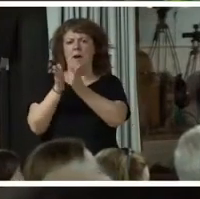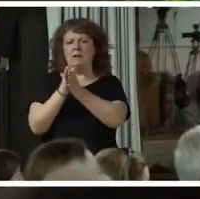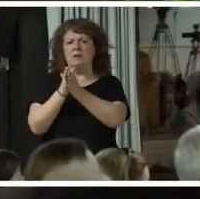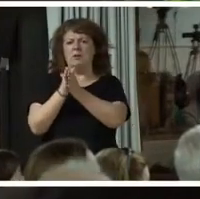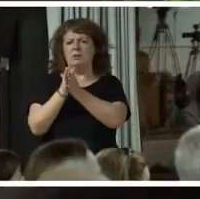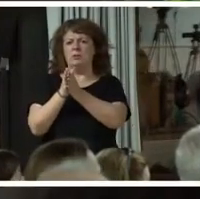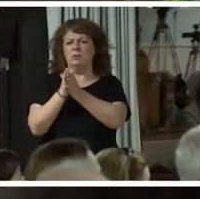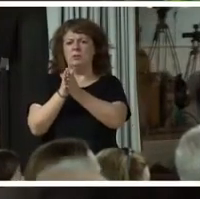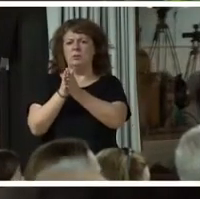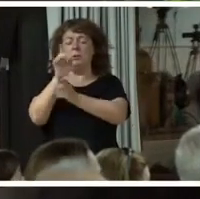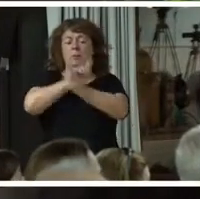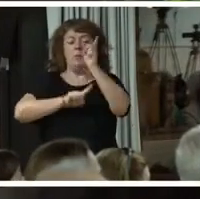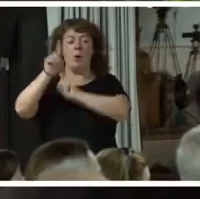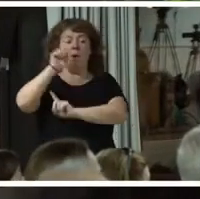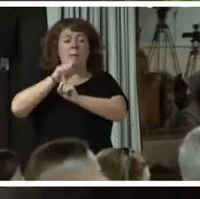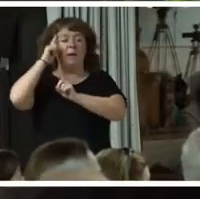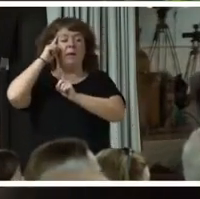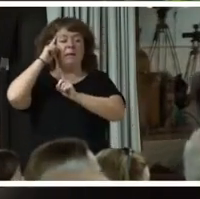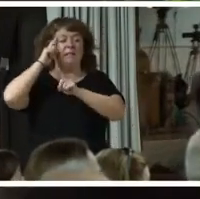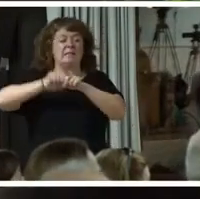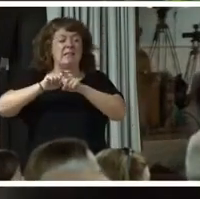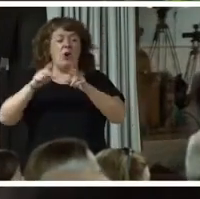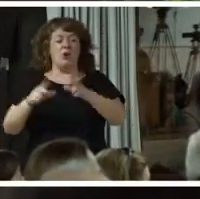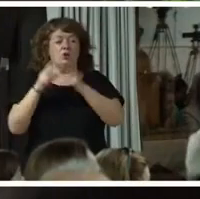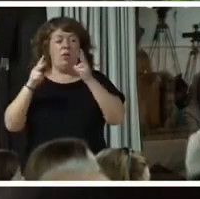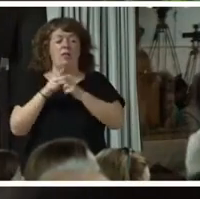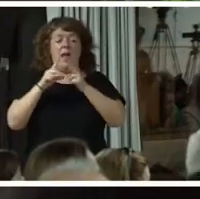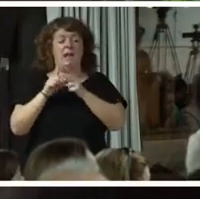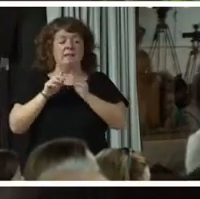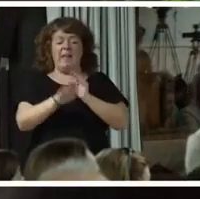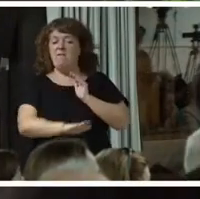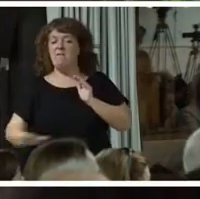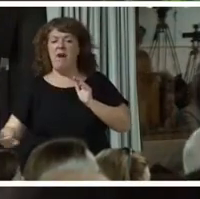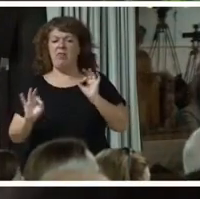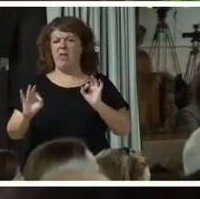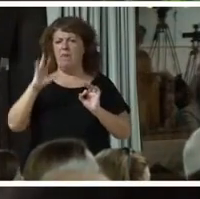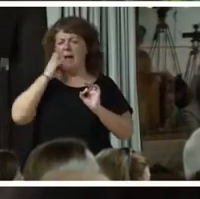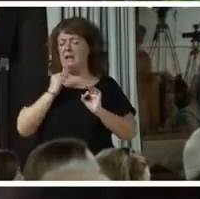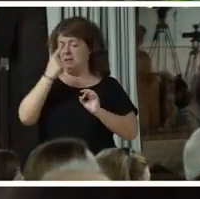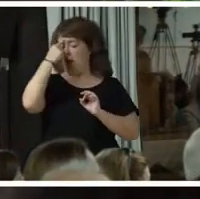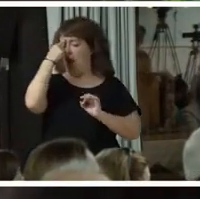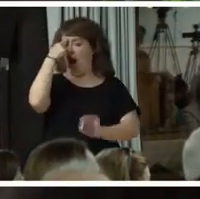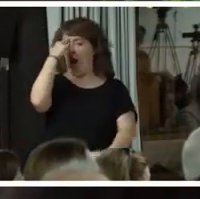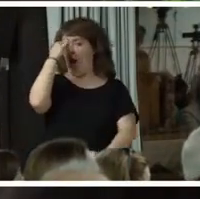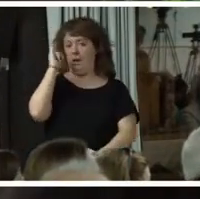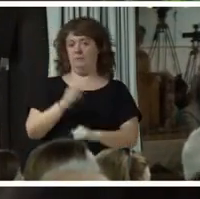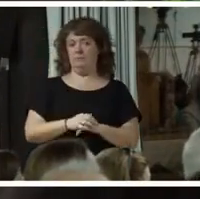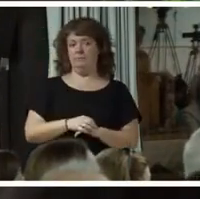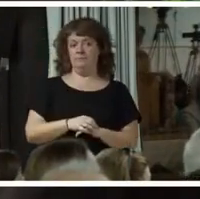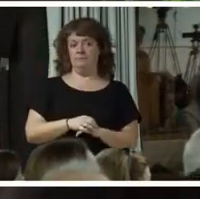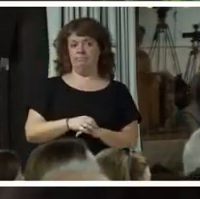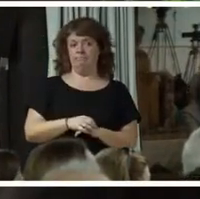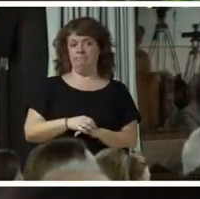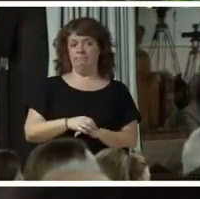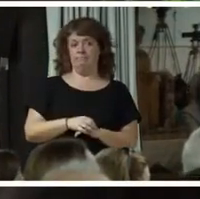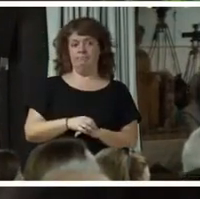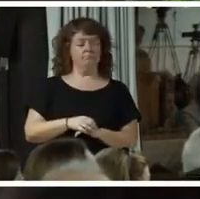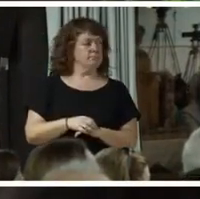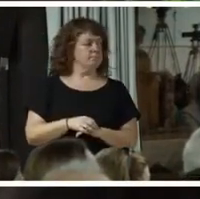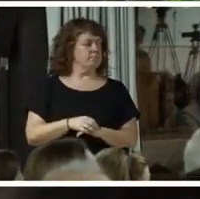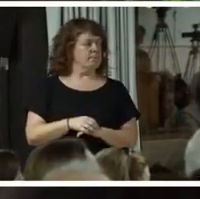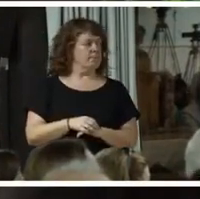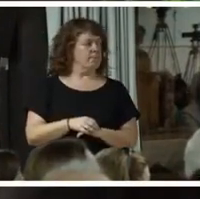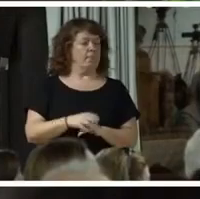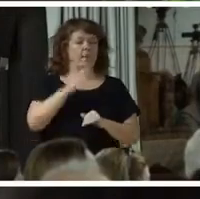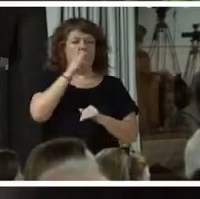de los trastornos psicosociales que arrastra la infancia Palestina y por todo ello Pues bueno contamos un poco